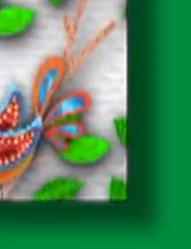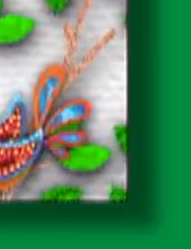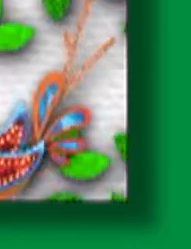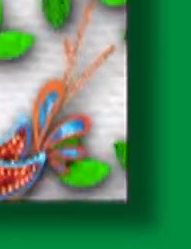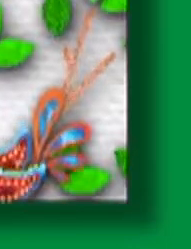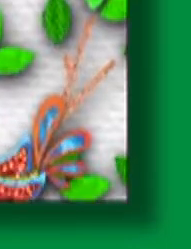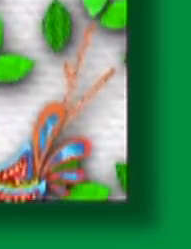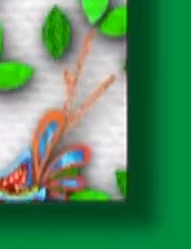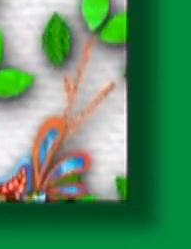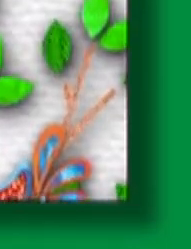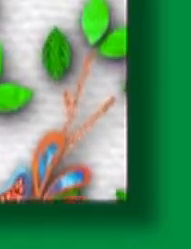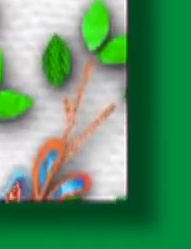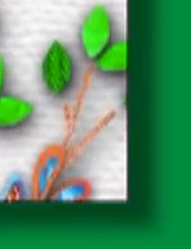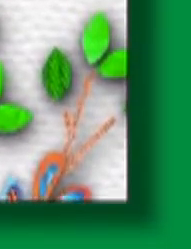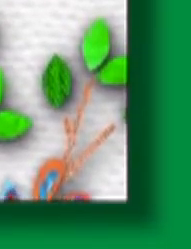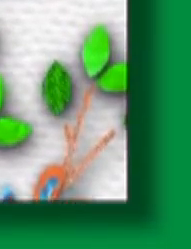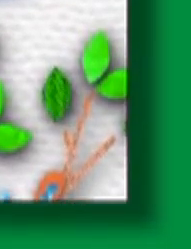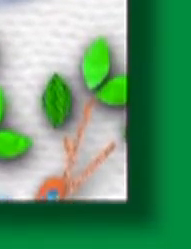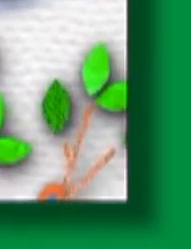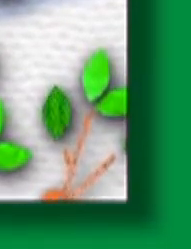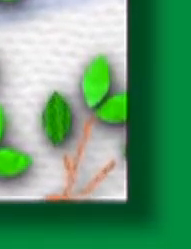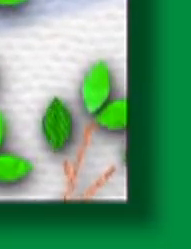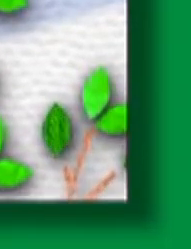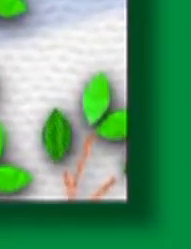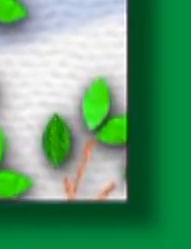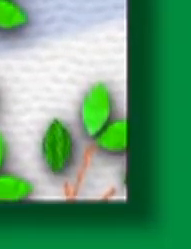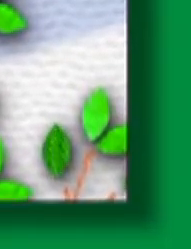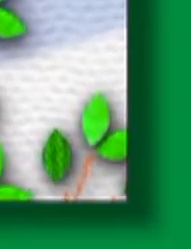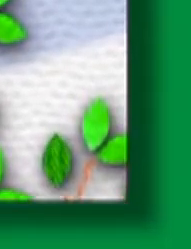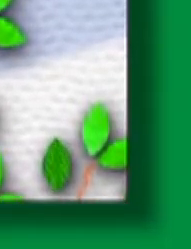se duerme contará